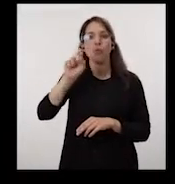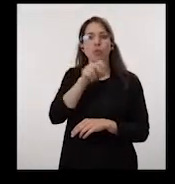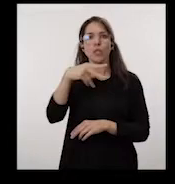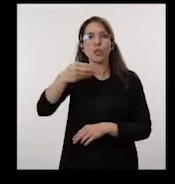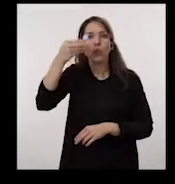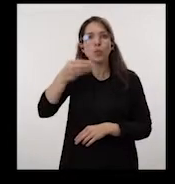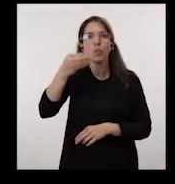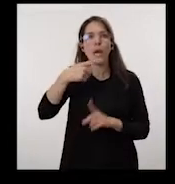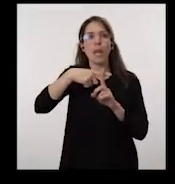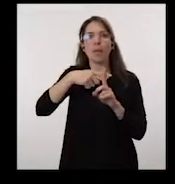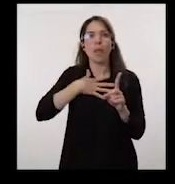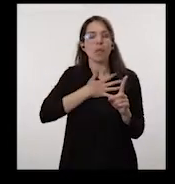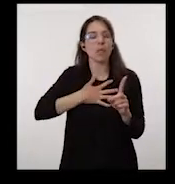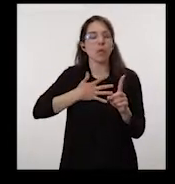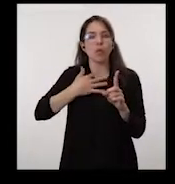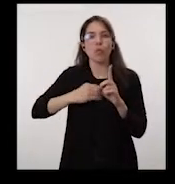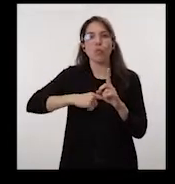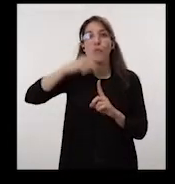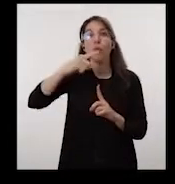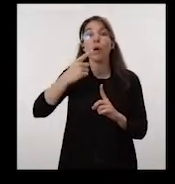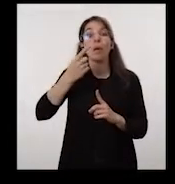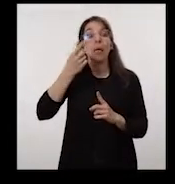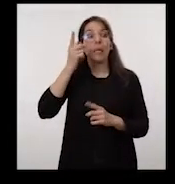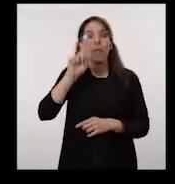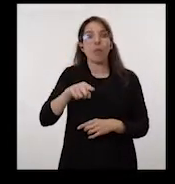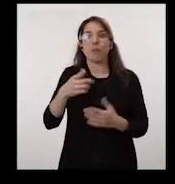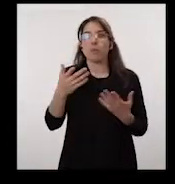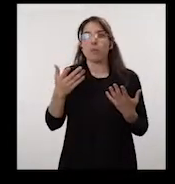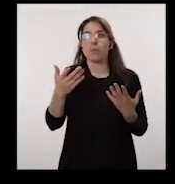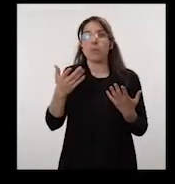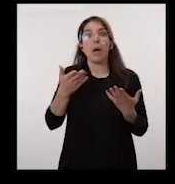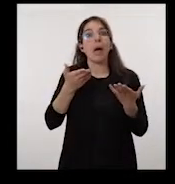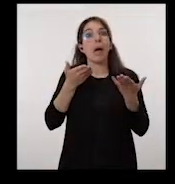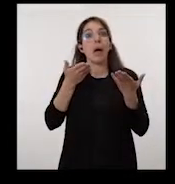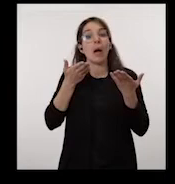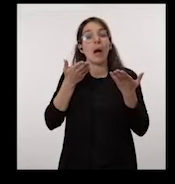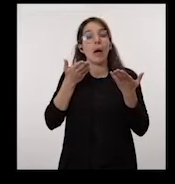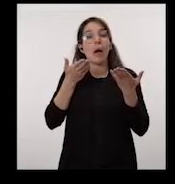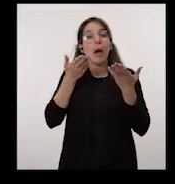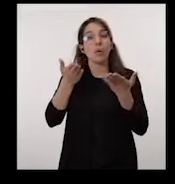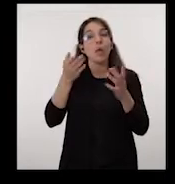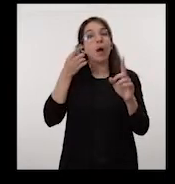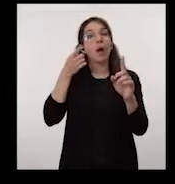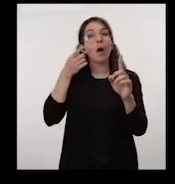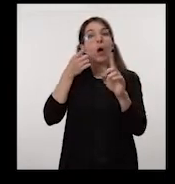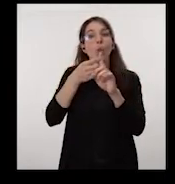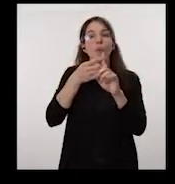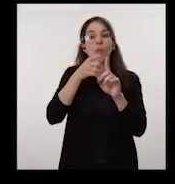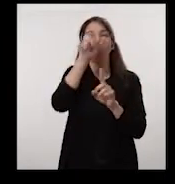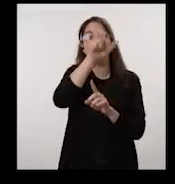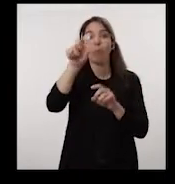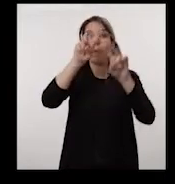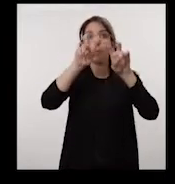unos niveles de satisfacción y que de alguna manera van a facilitar el desarrollo